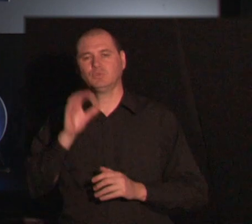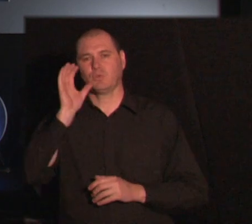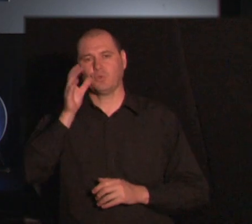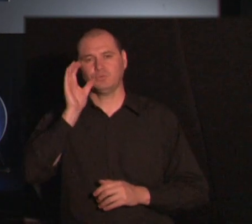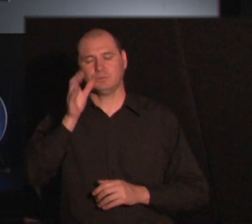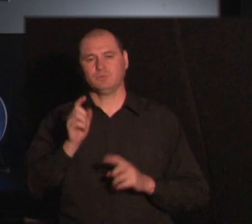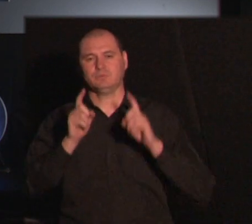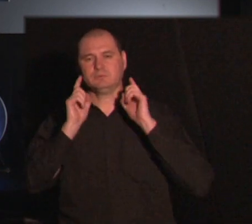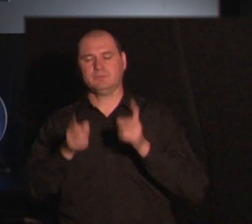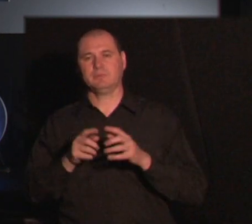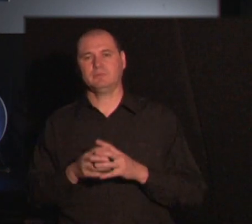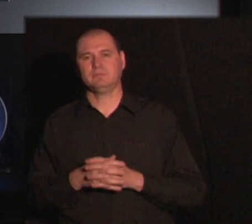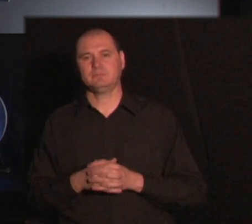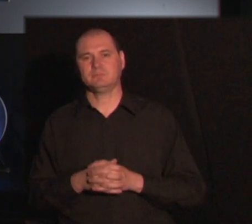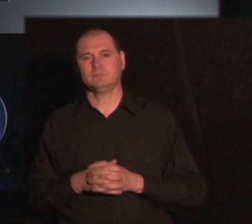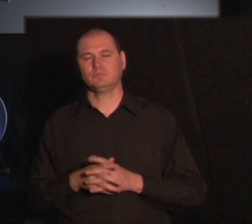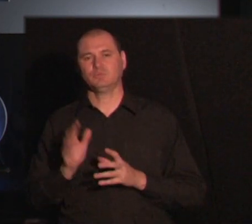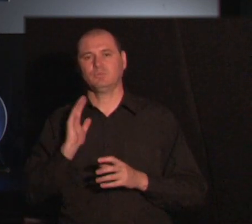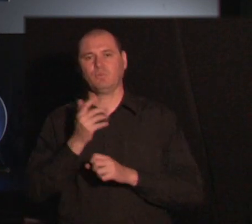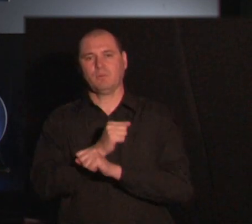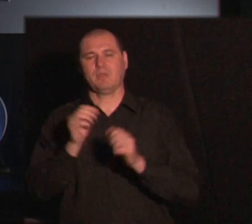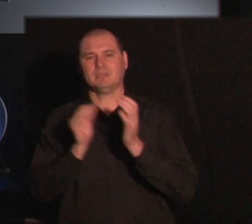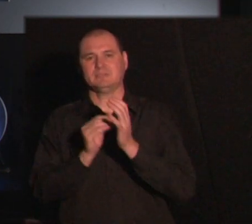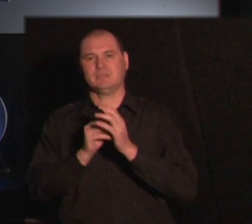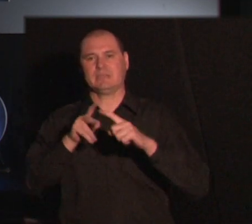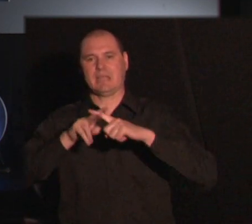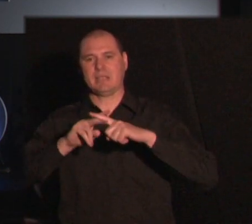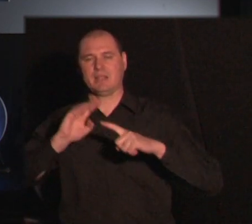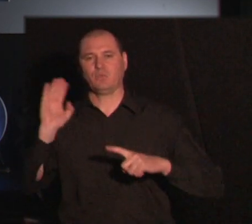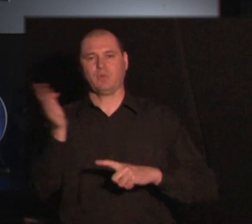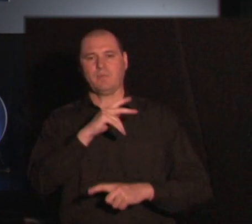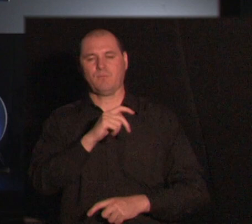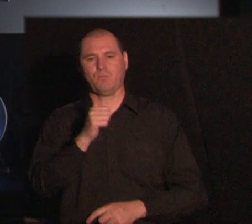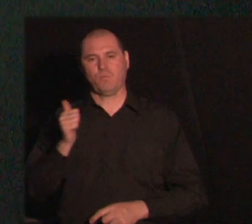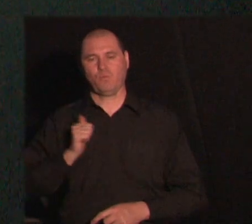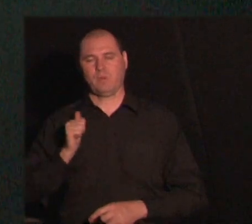consejos también, donde podamos hacer talleres para todas las mujeres